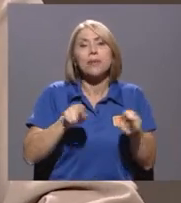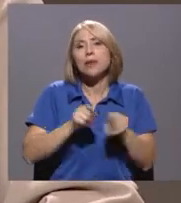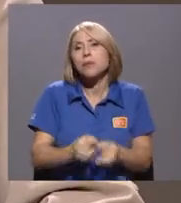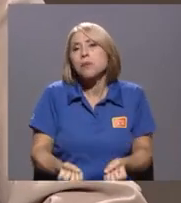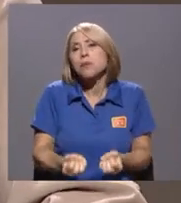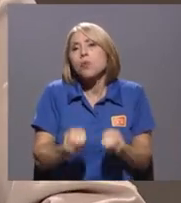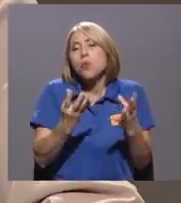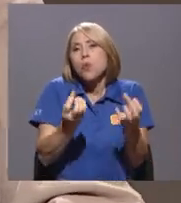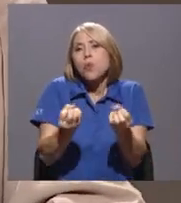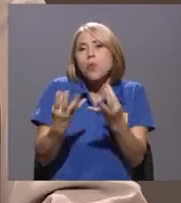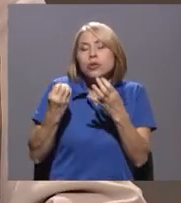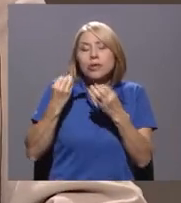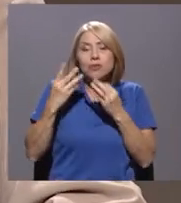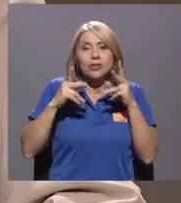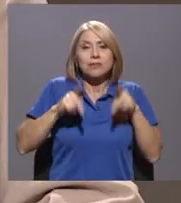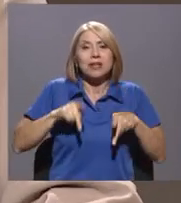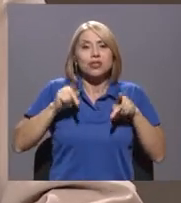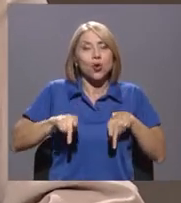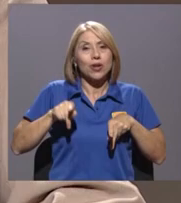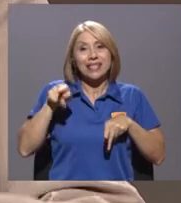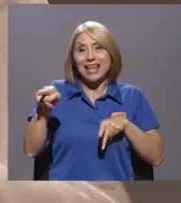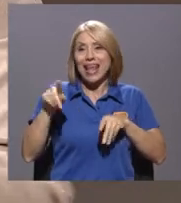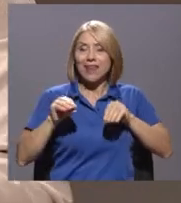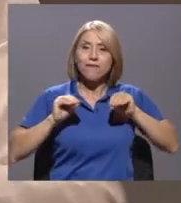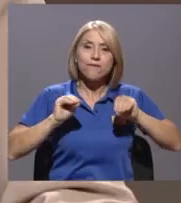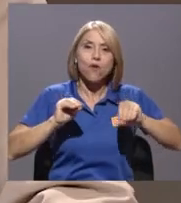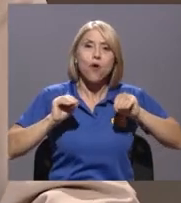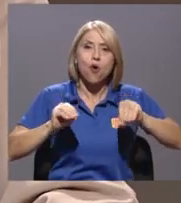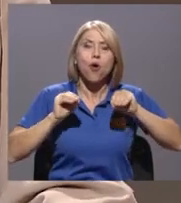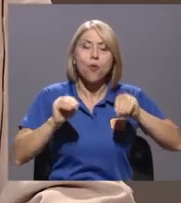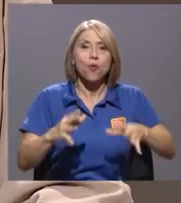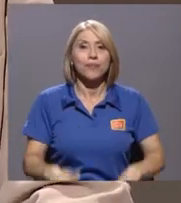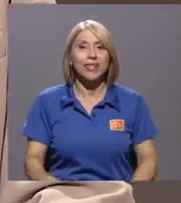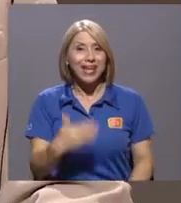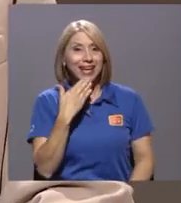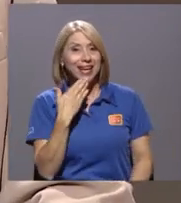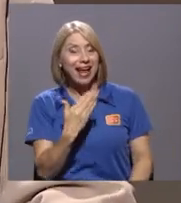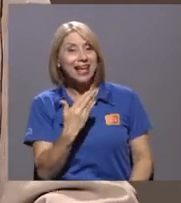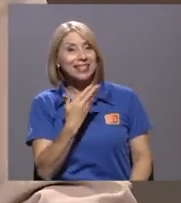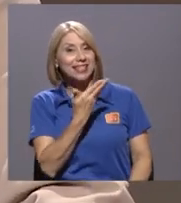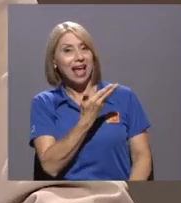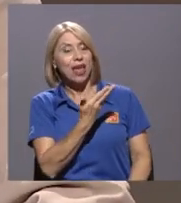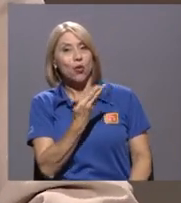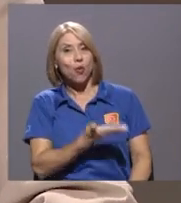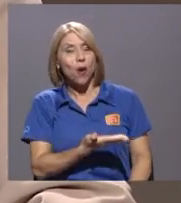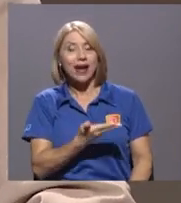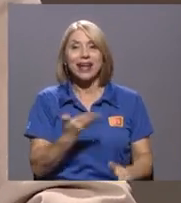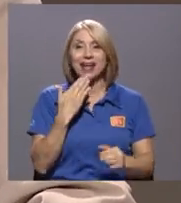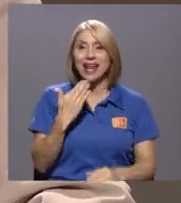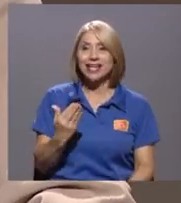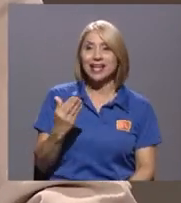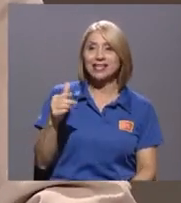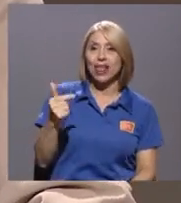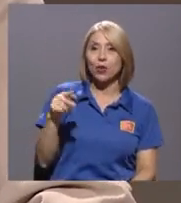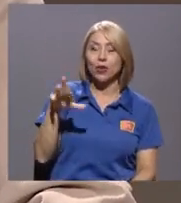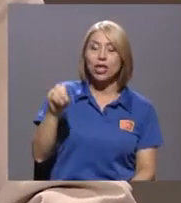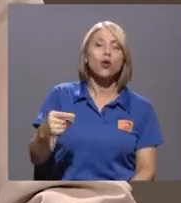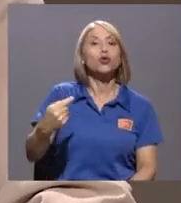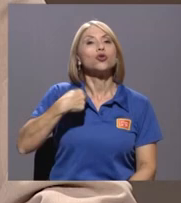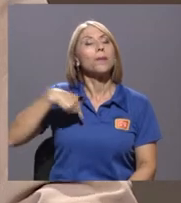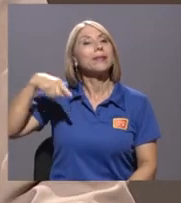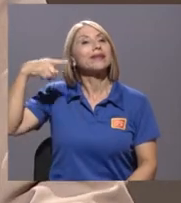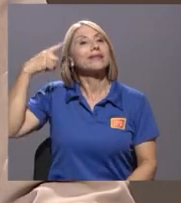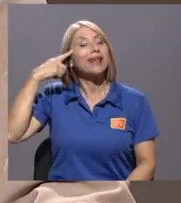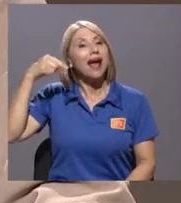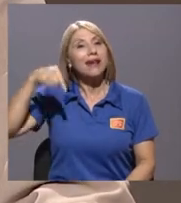personas que formó como un gran dijo gracias a un baño don guido yo decidí hacer una especialización académica en economía de la